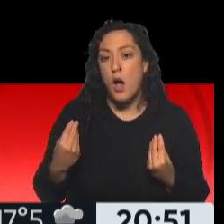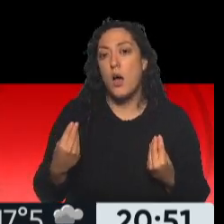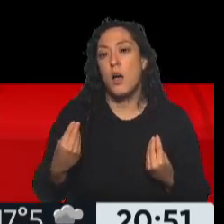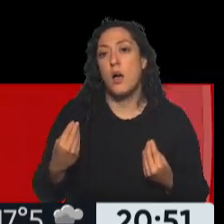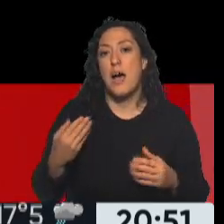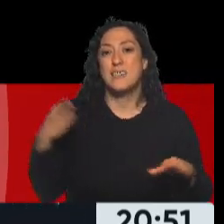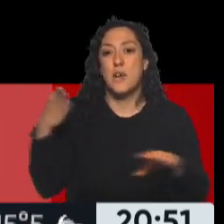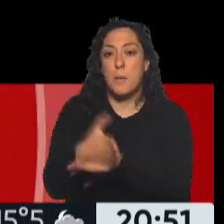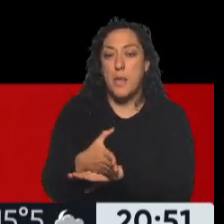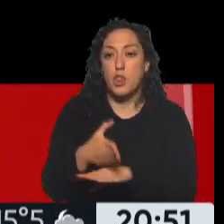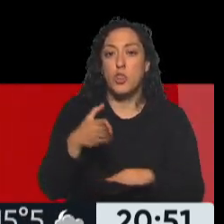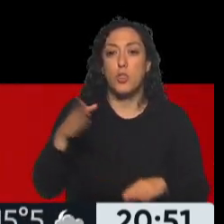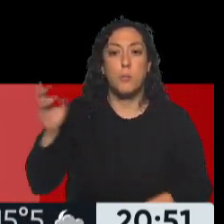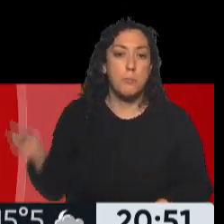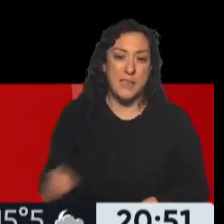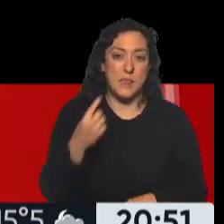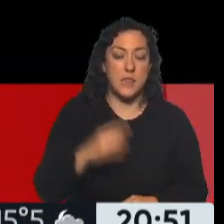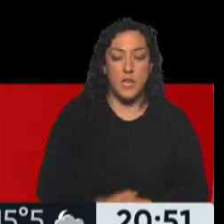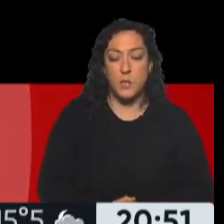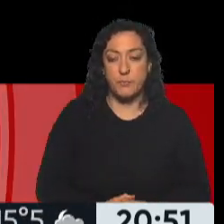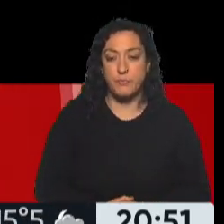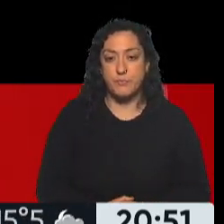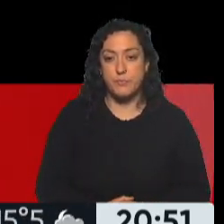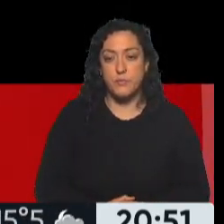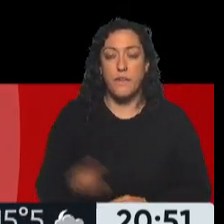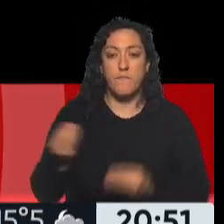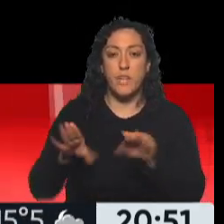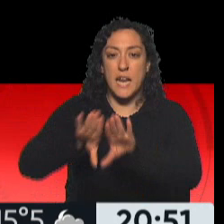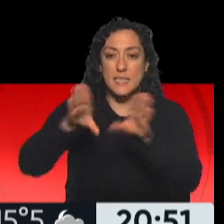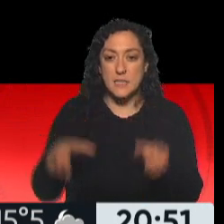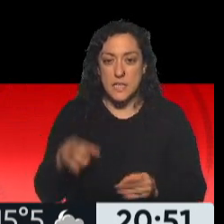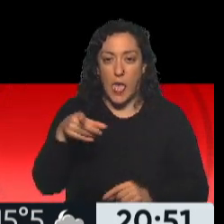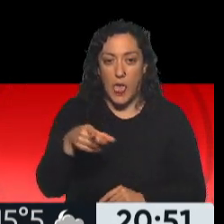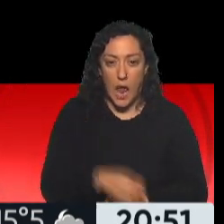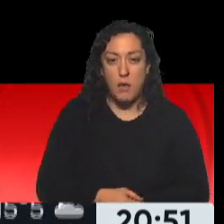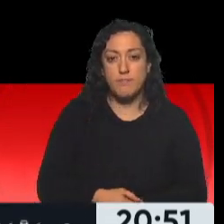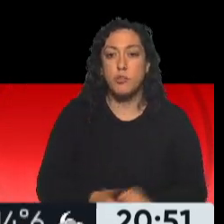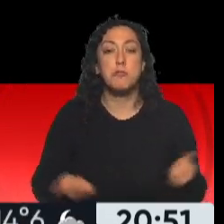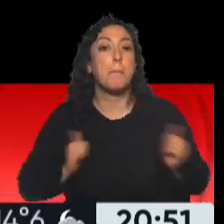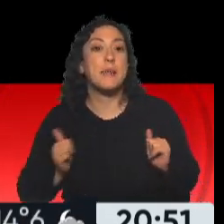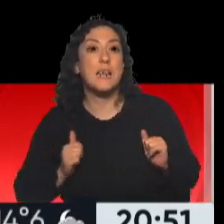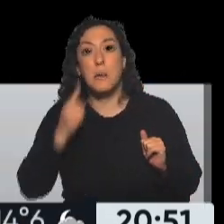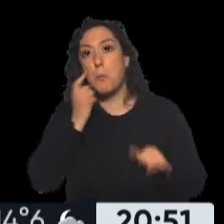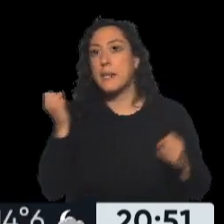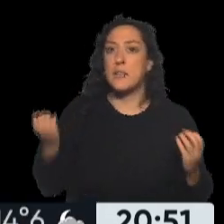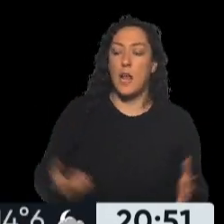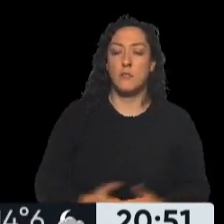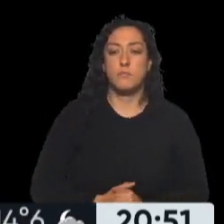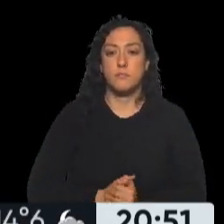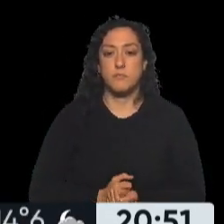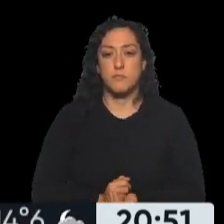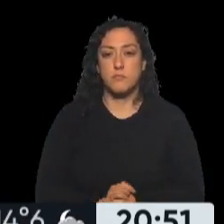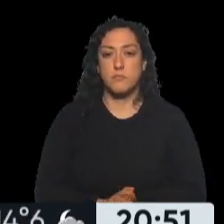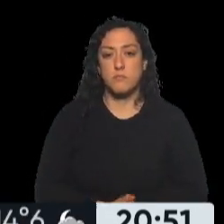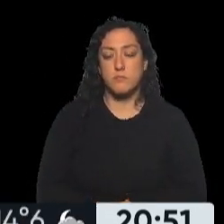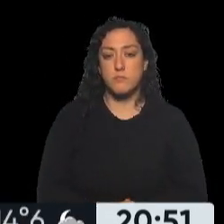este allanamiento en esta financiera. Allí la expectativa por lo que puedan justamente